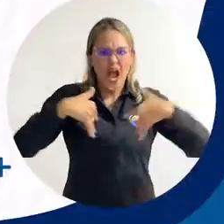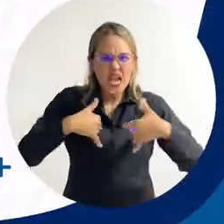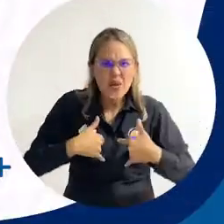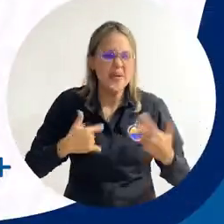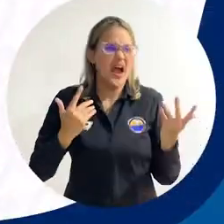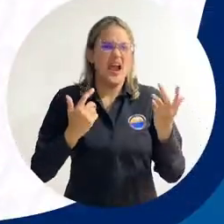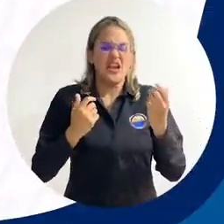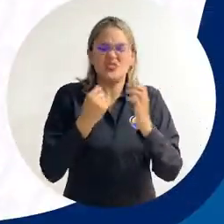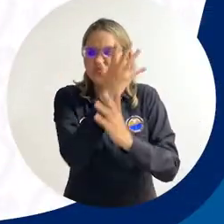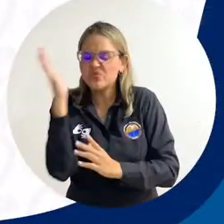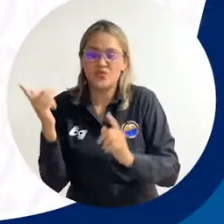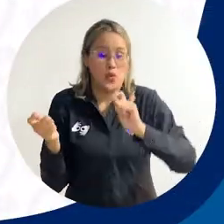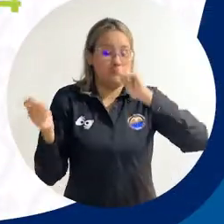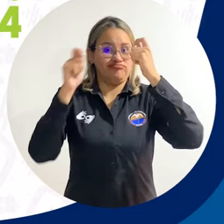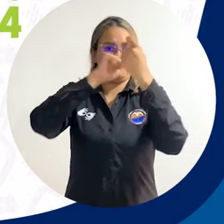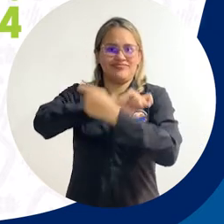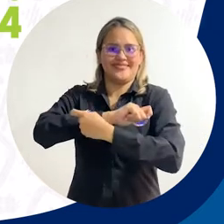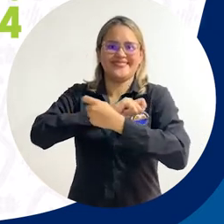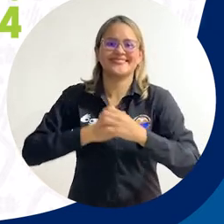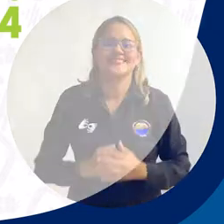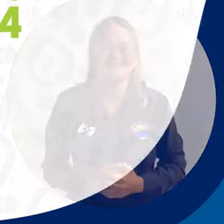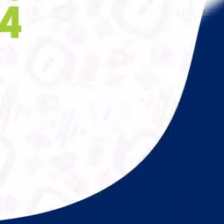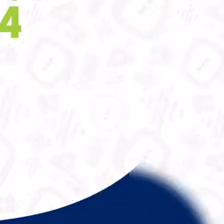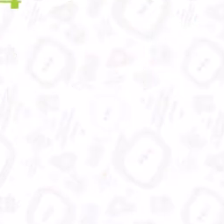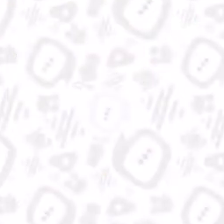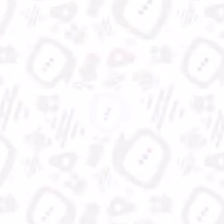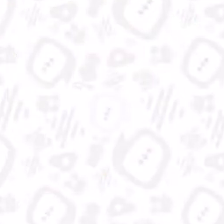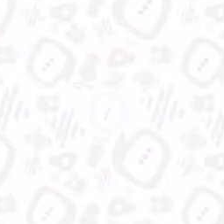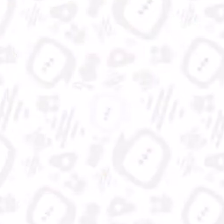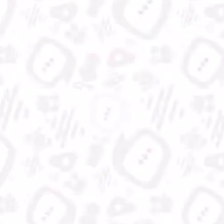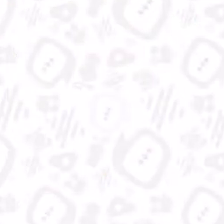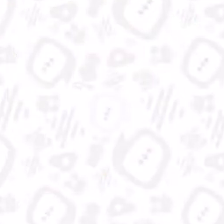componente de la bifauna. Universidad del Matalena. Aún más incluyente e innovadora.